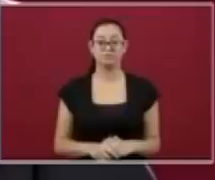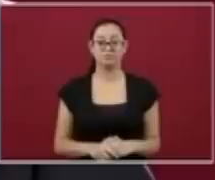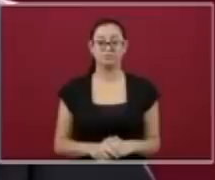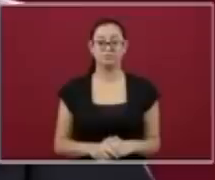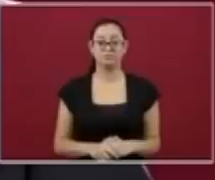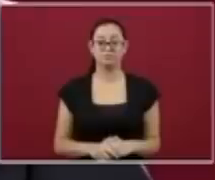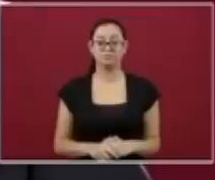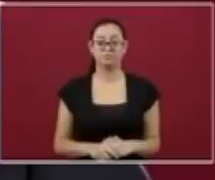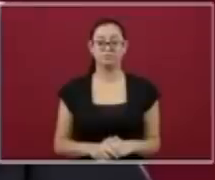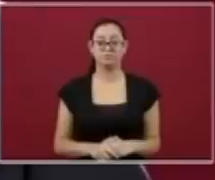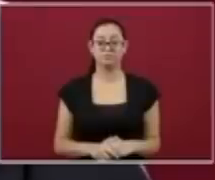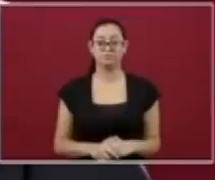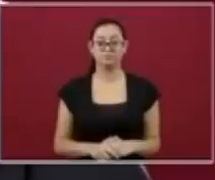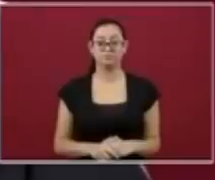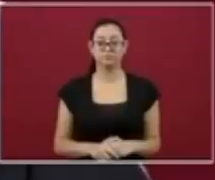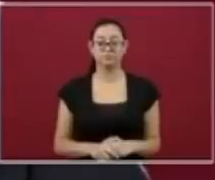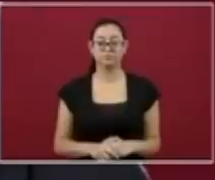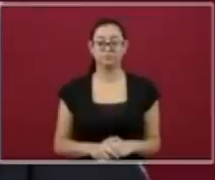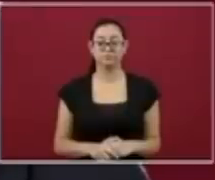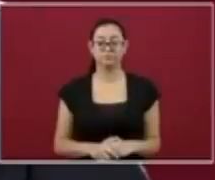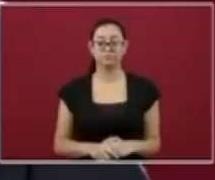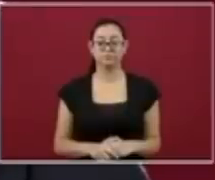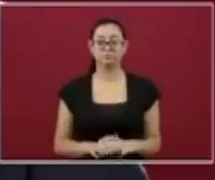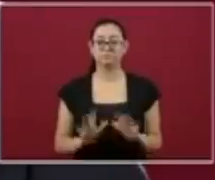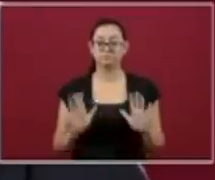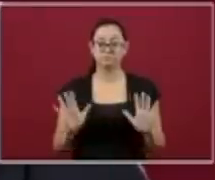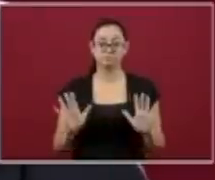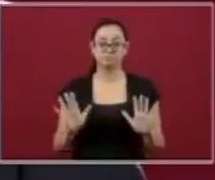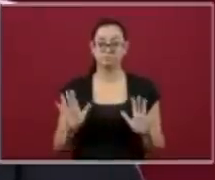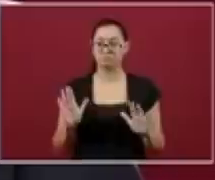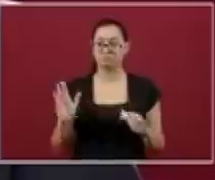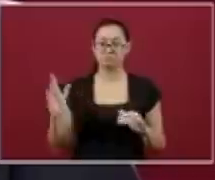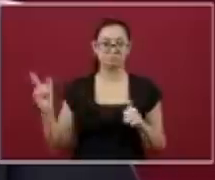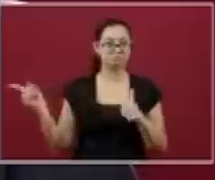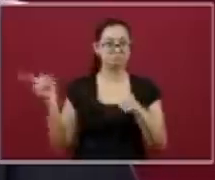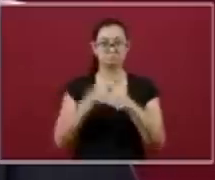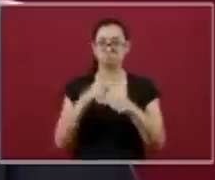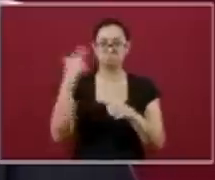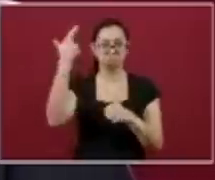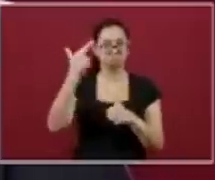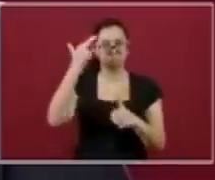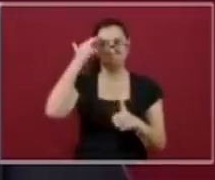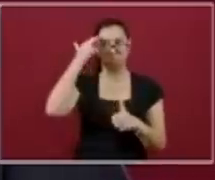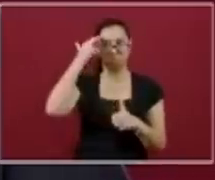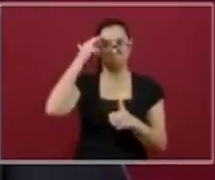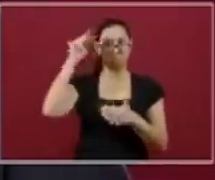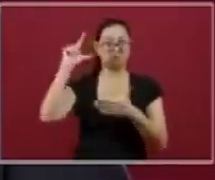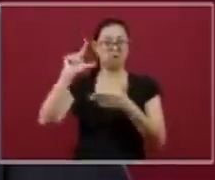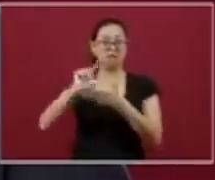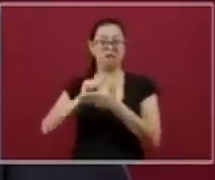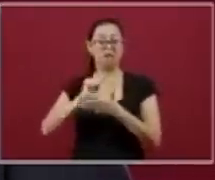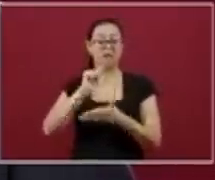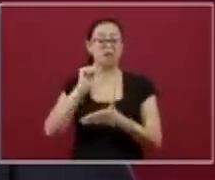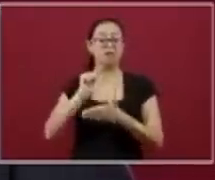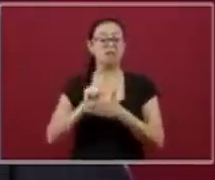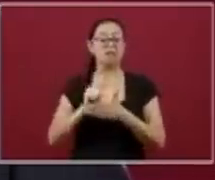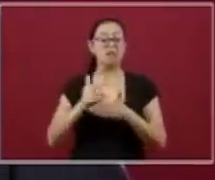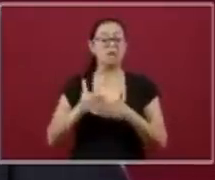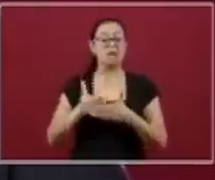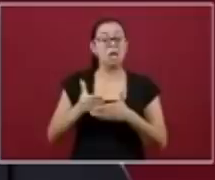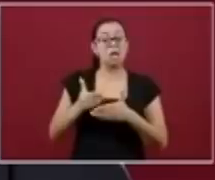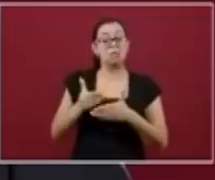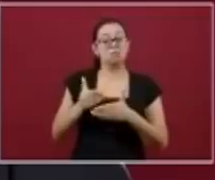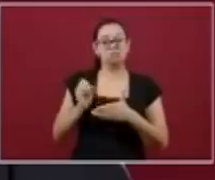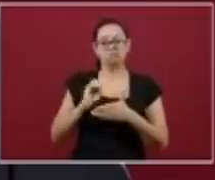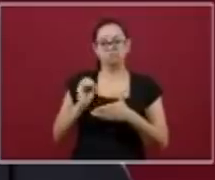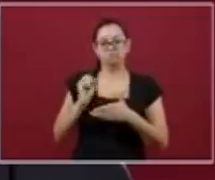Y se va a cumplir la máxima de que al margen de la ley nada y por encima de la